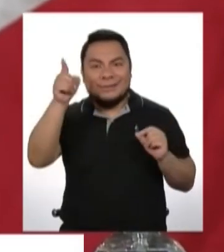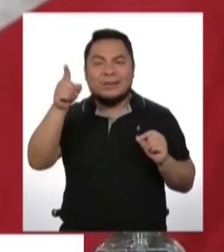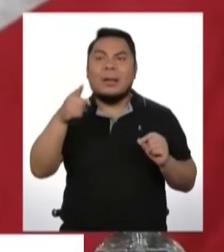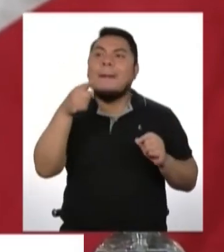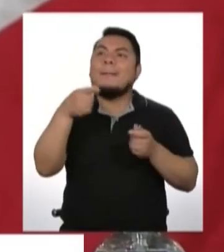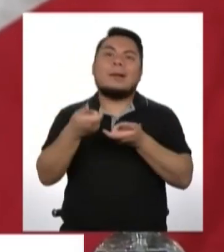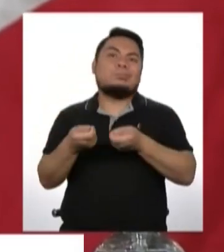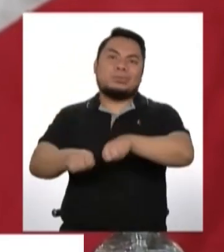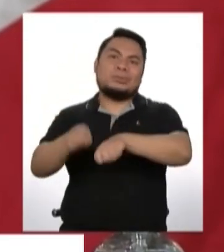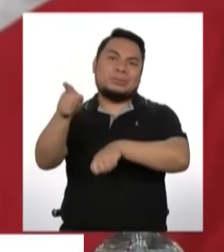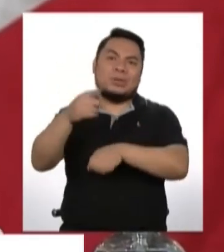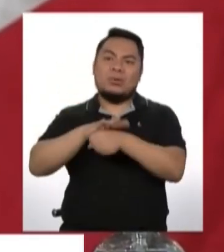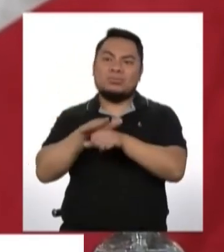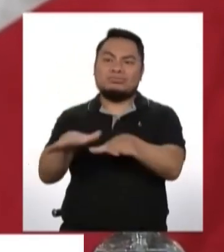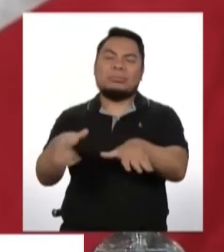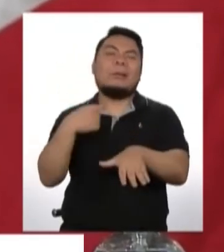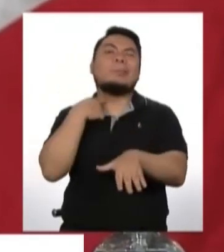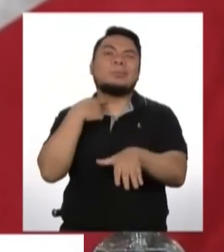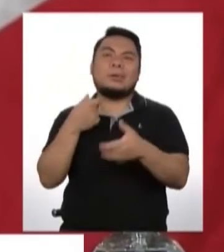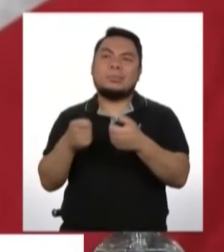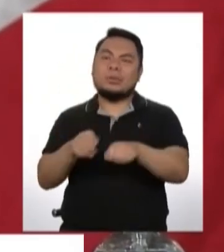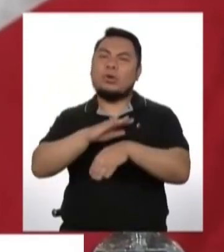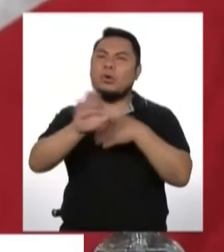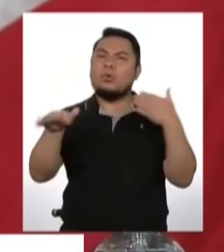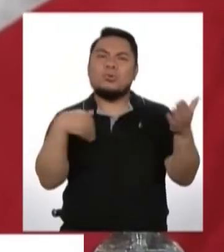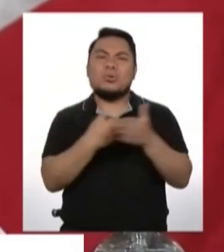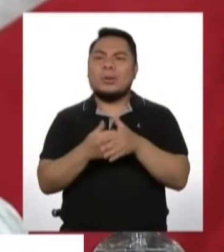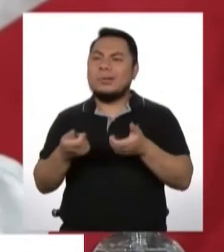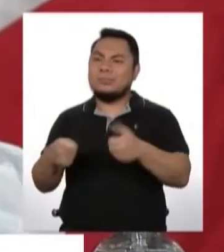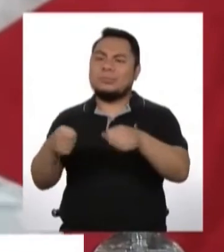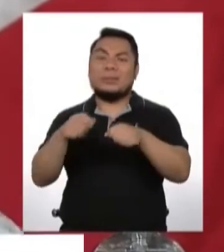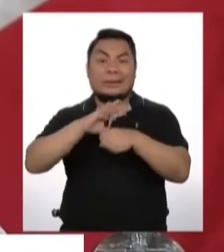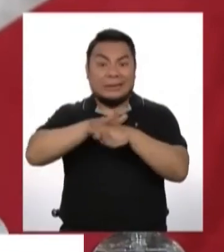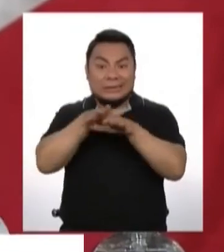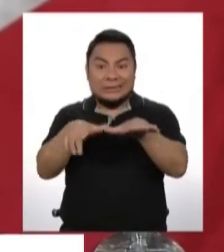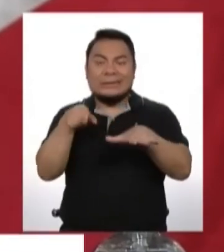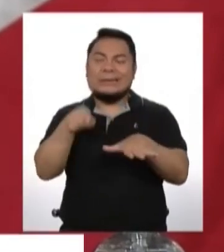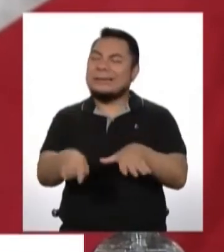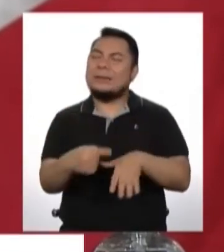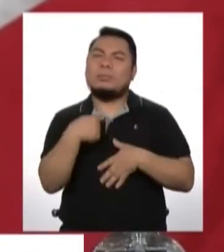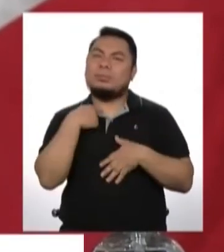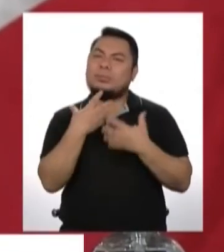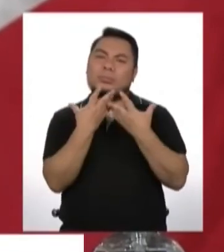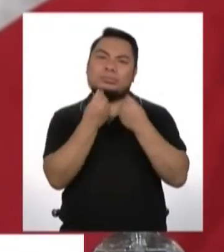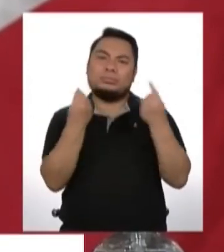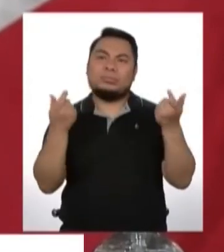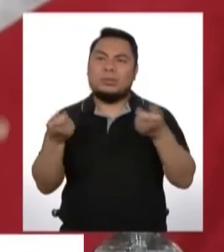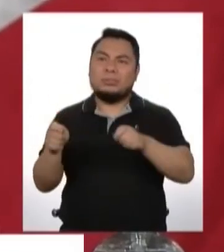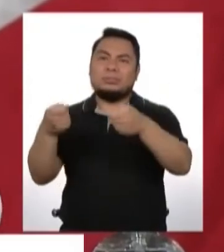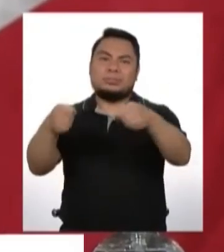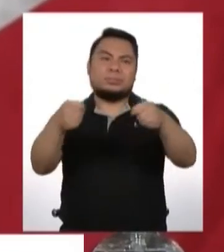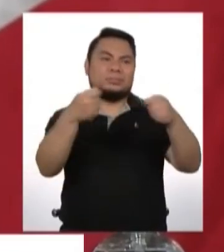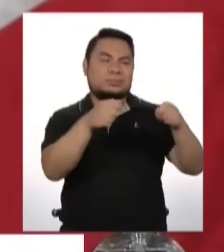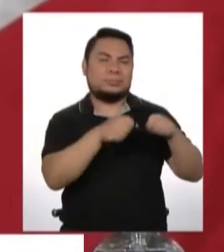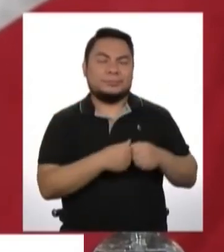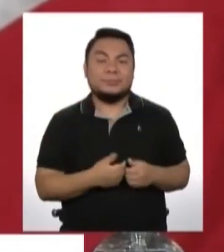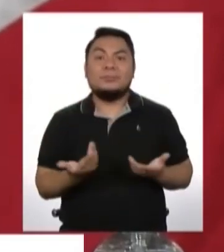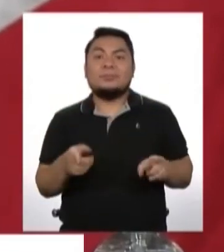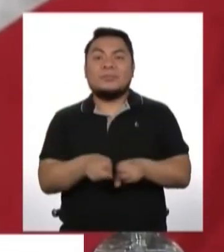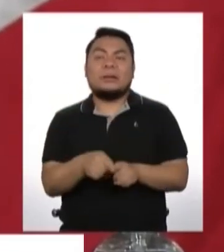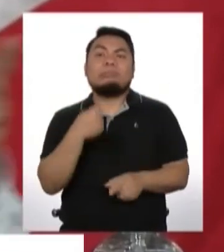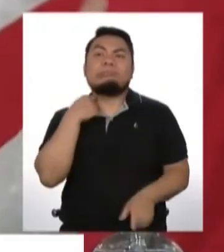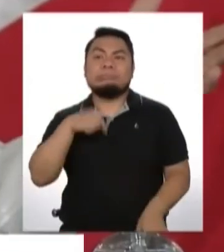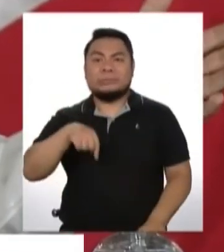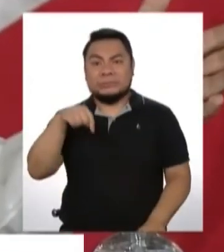mire el efecto que tiene. O sea, todo se está postergando. O sea, está afectando todo el desenvolvimiento normal. Obviamente también nos afecta a